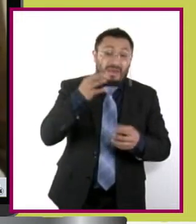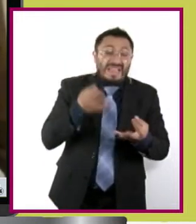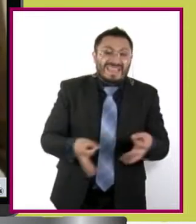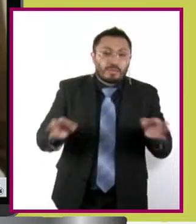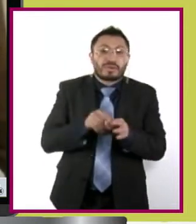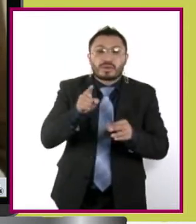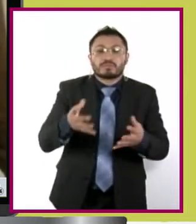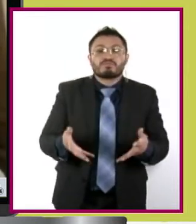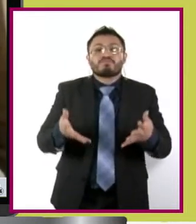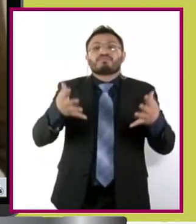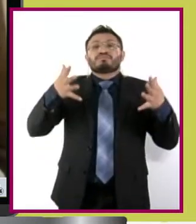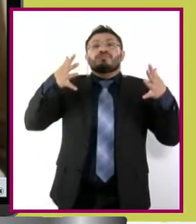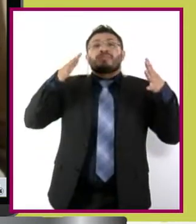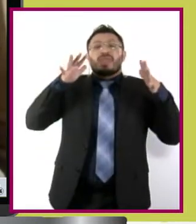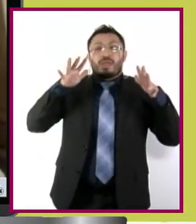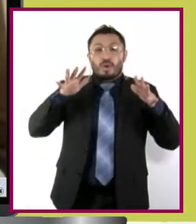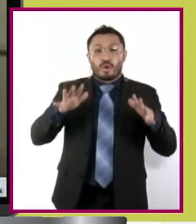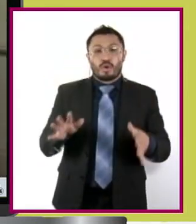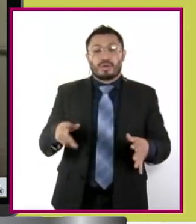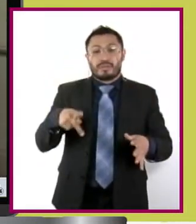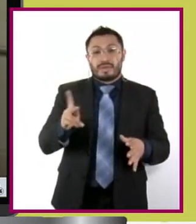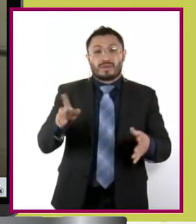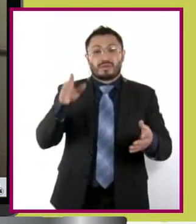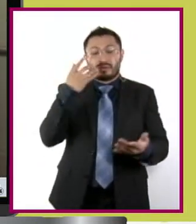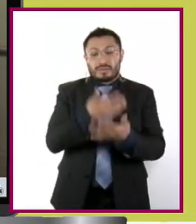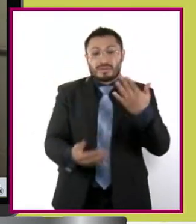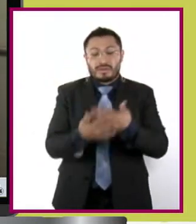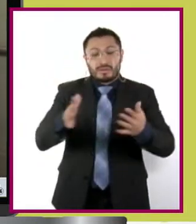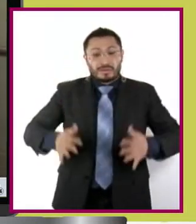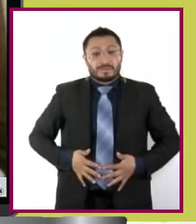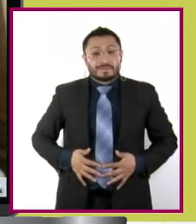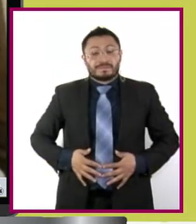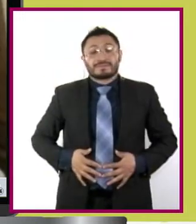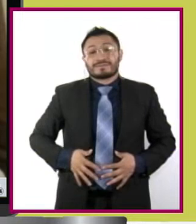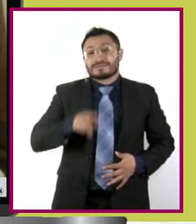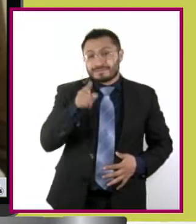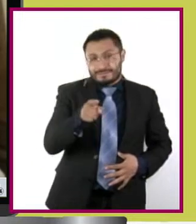respiración diafragmática. Pónganse las manos en su pancita,